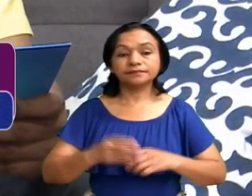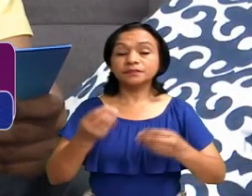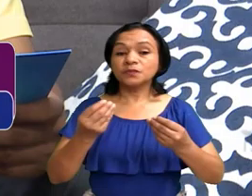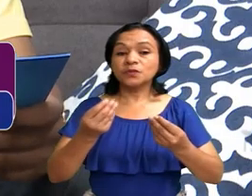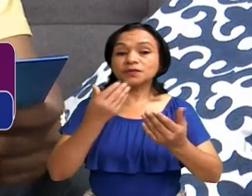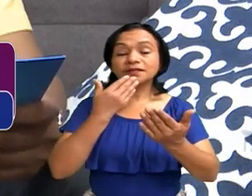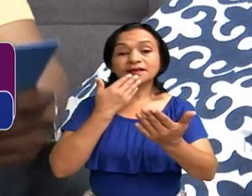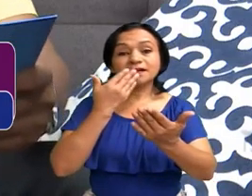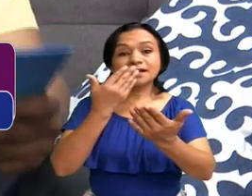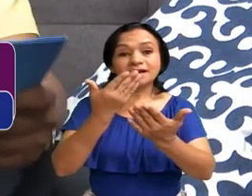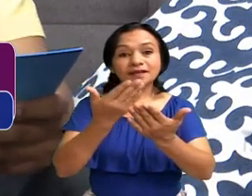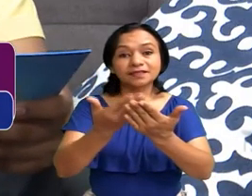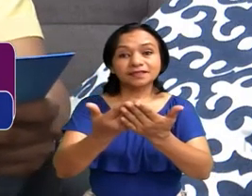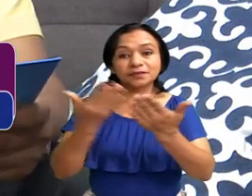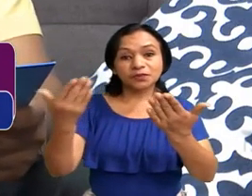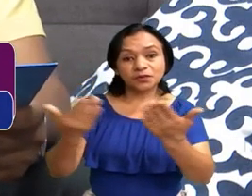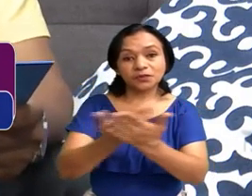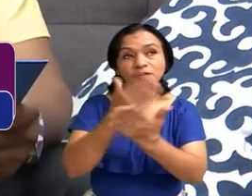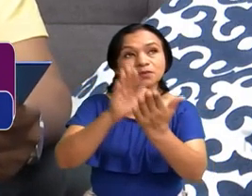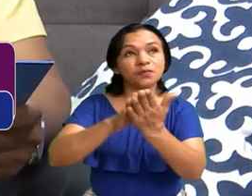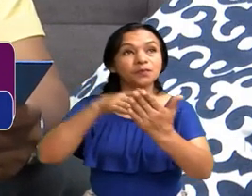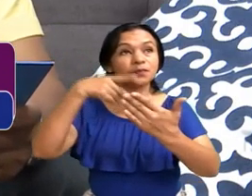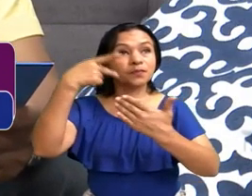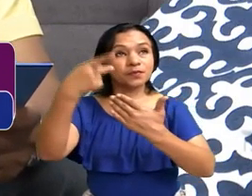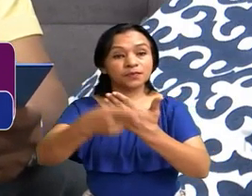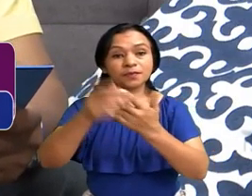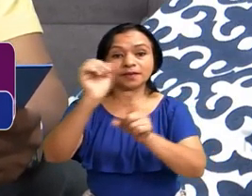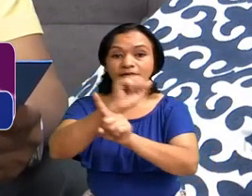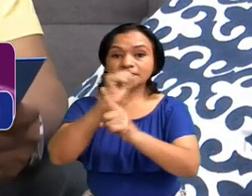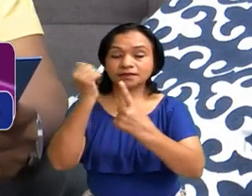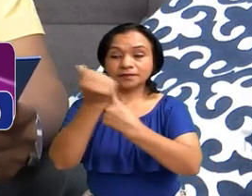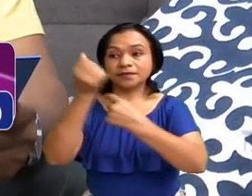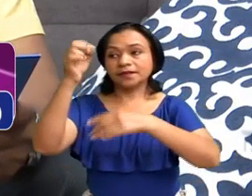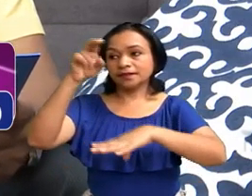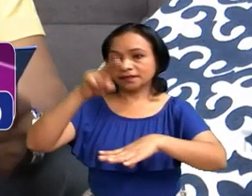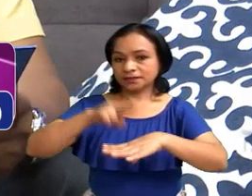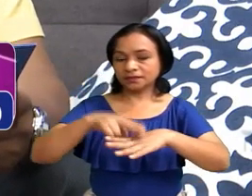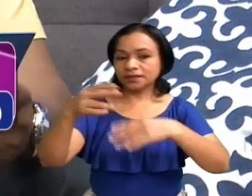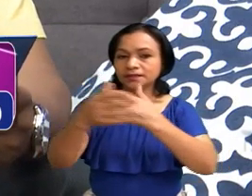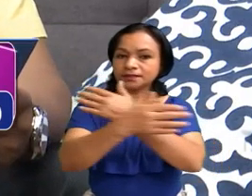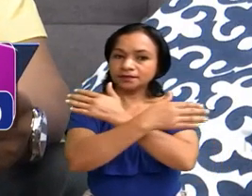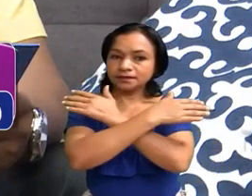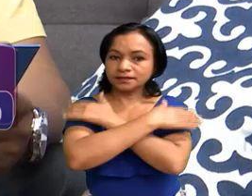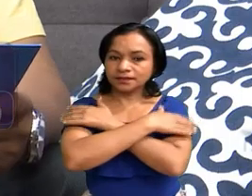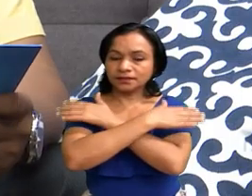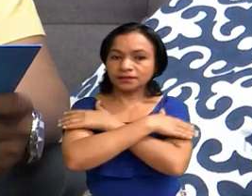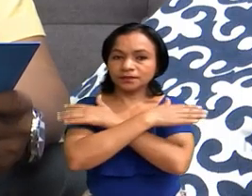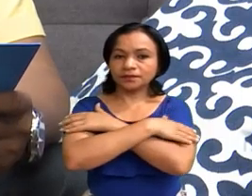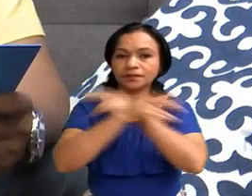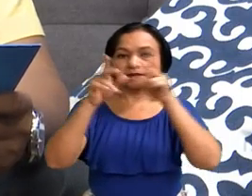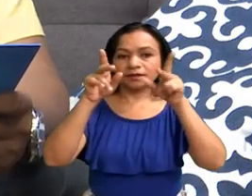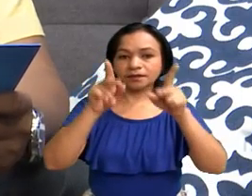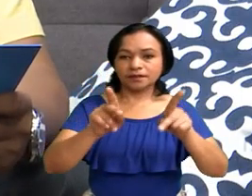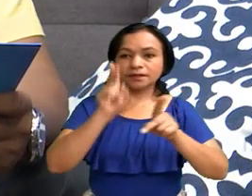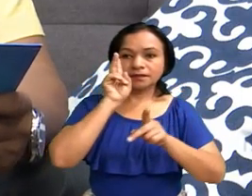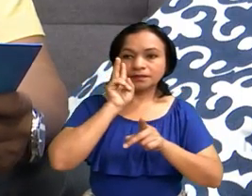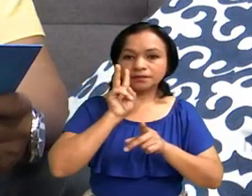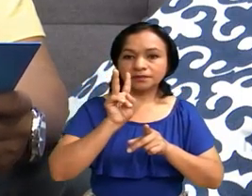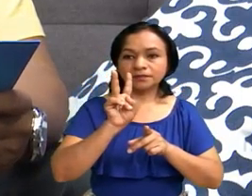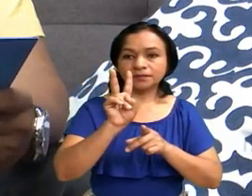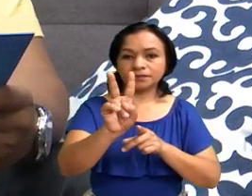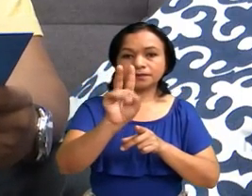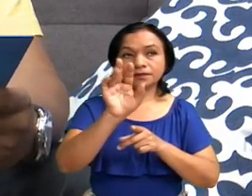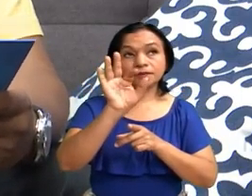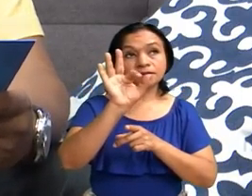Muchas gracias por acompañarnos en una nueva edición de su programa Desde el Parlamento. También saludamos a quienes nos acompañan a través de nuestra transmisión simultánea en nuestra red social